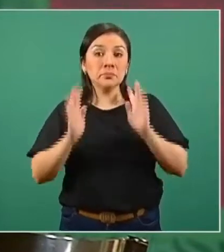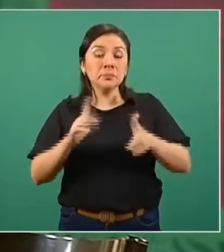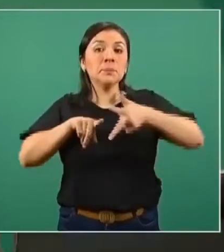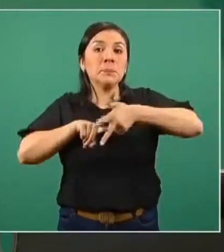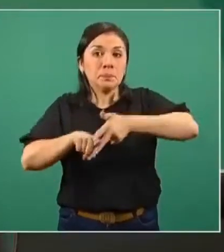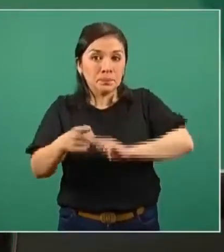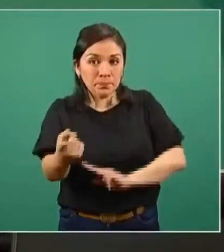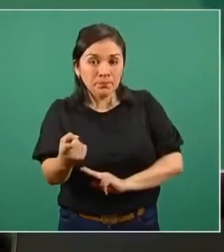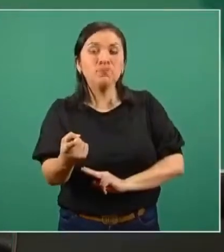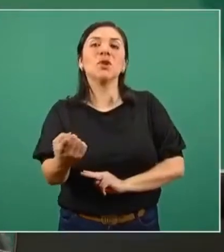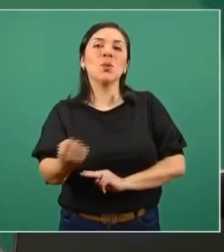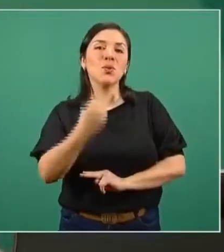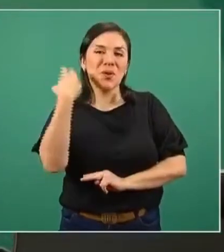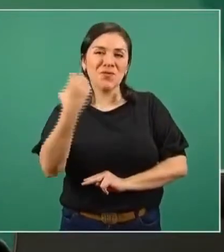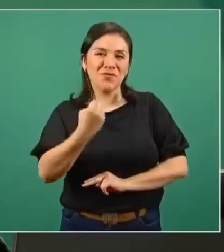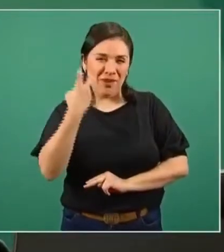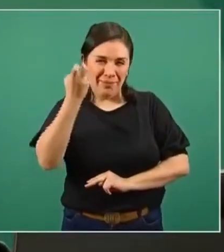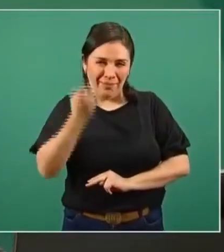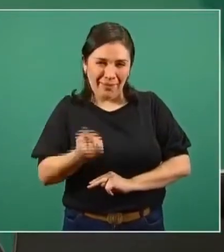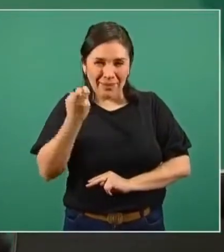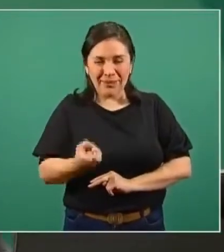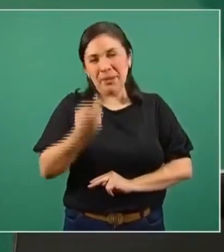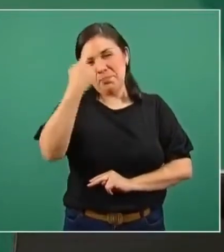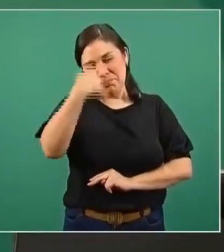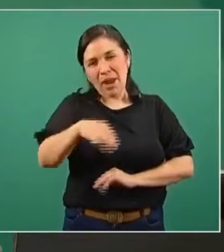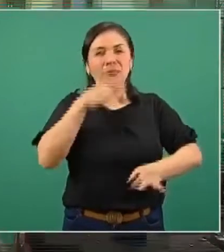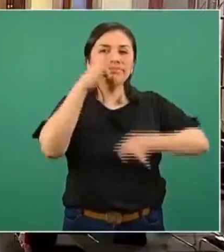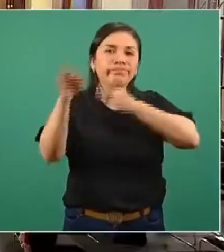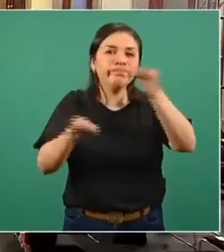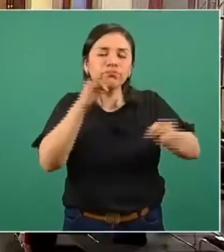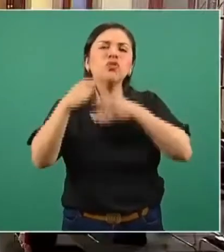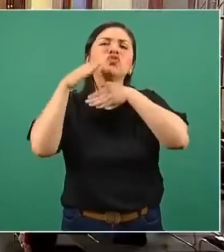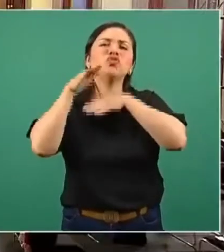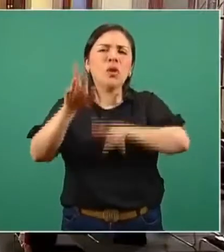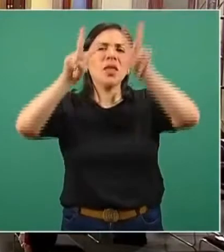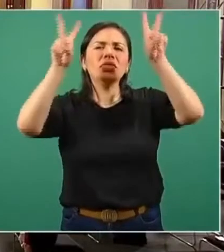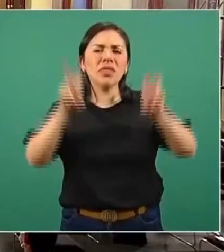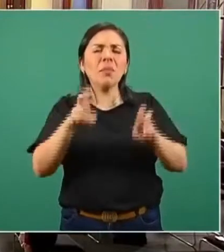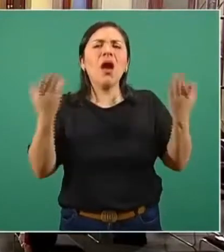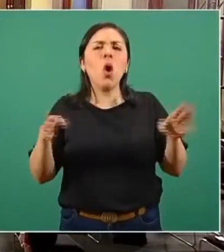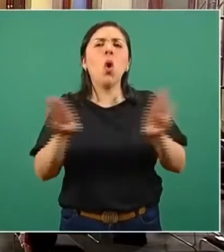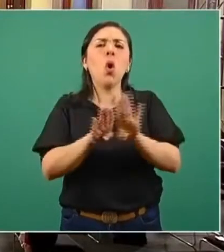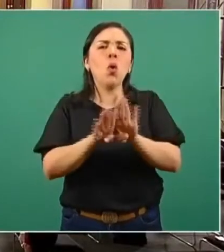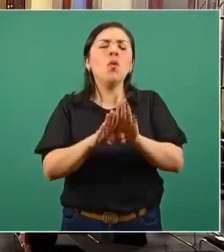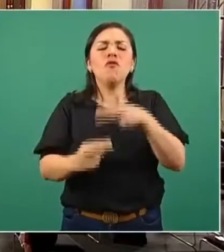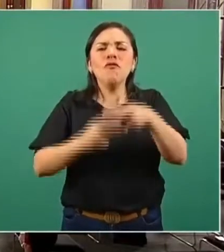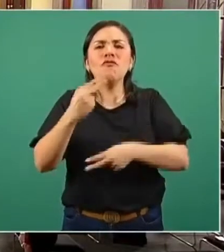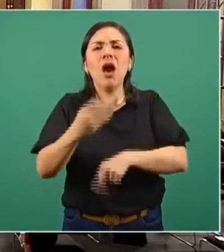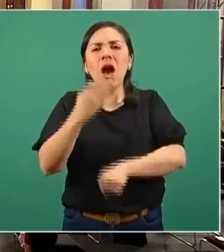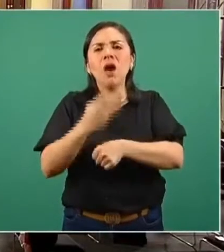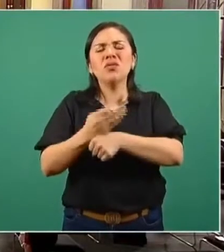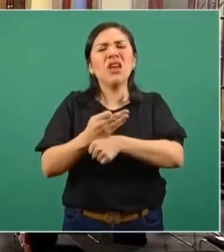Vamos a iniciar esta conferencia de prensa sobre el estado que guarda